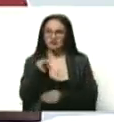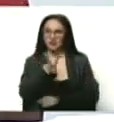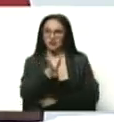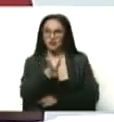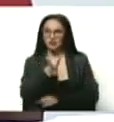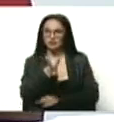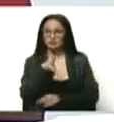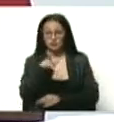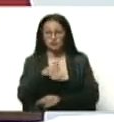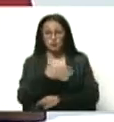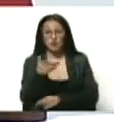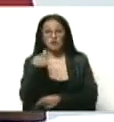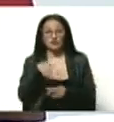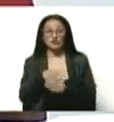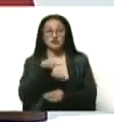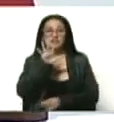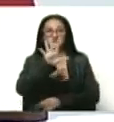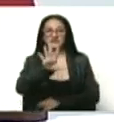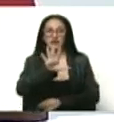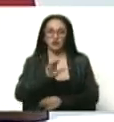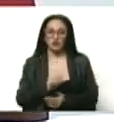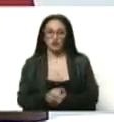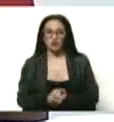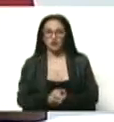usted puede, vote por 5, que es